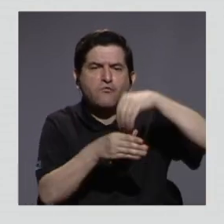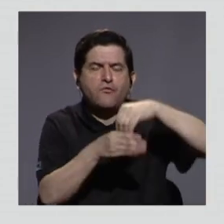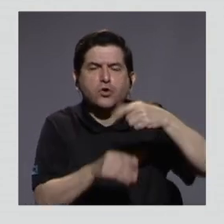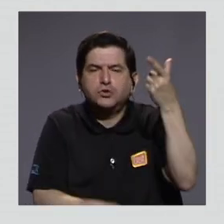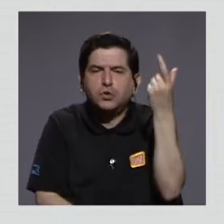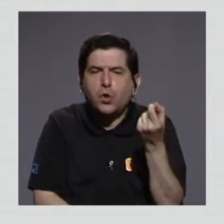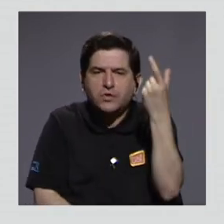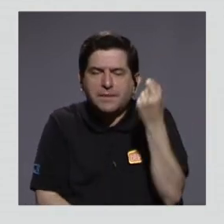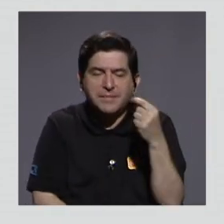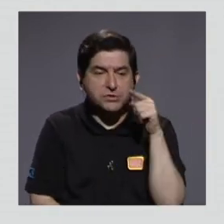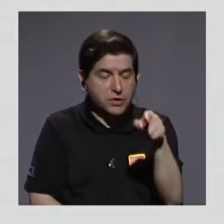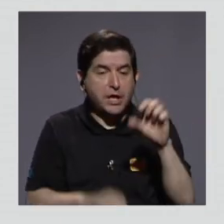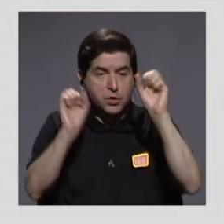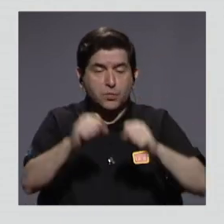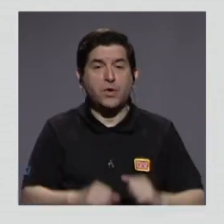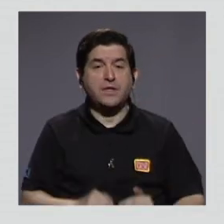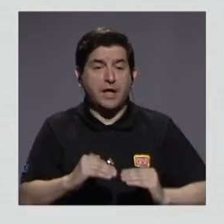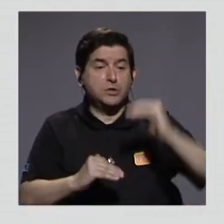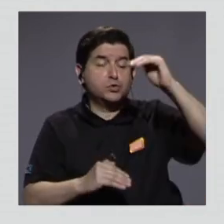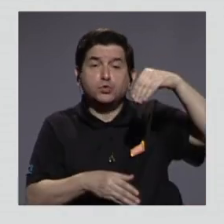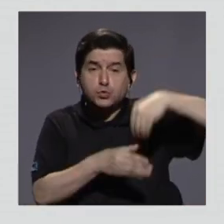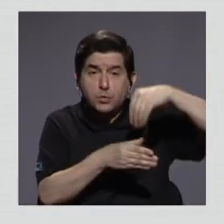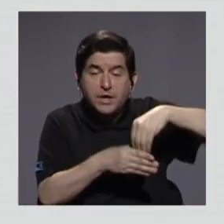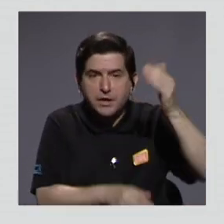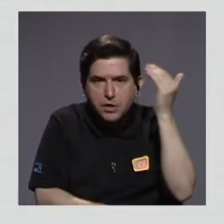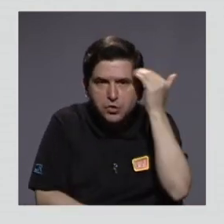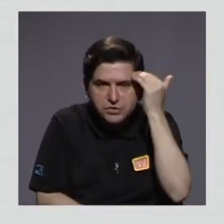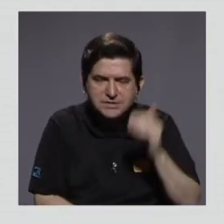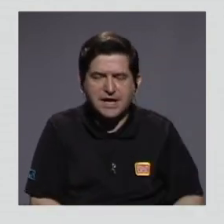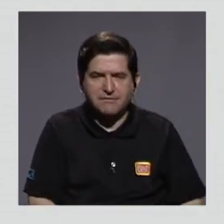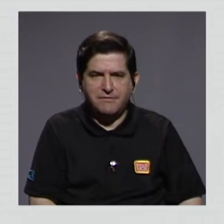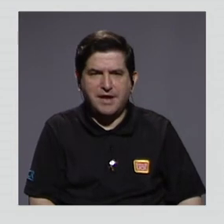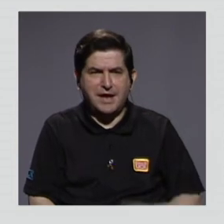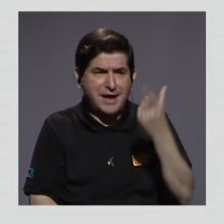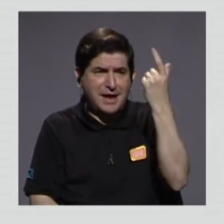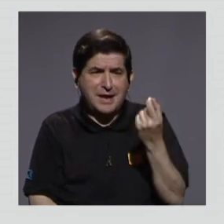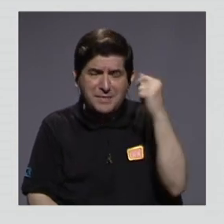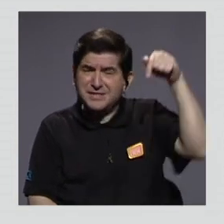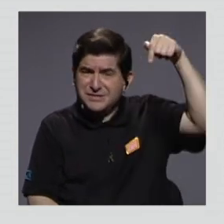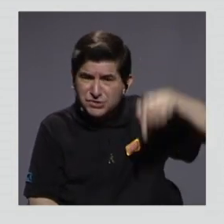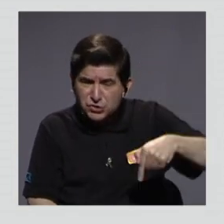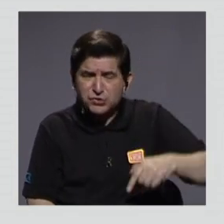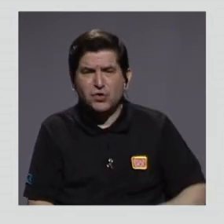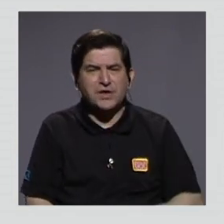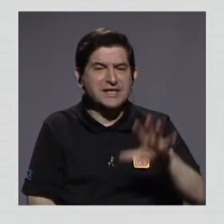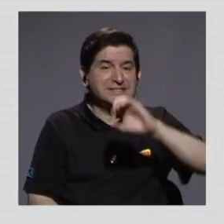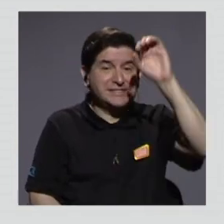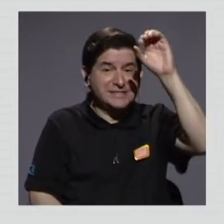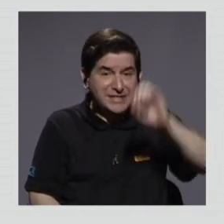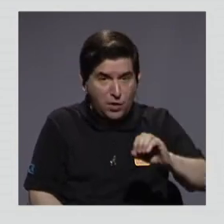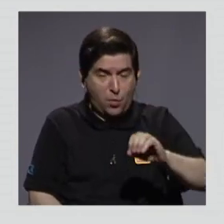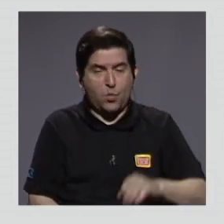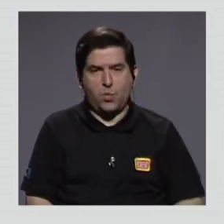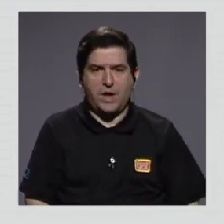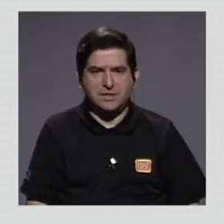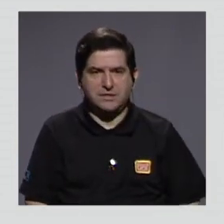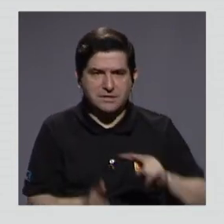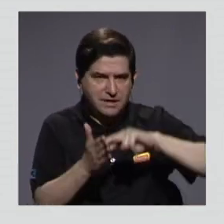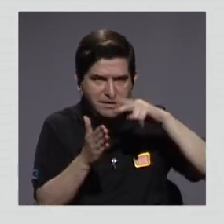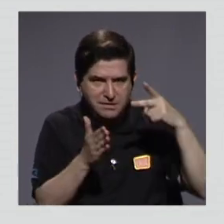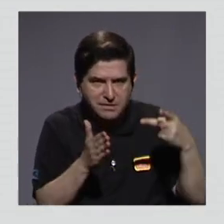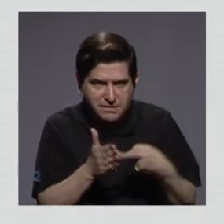que generen un mayor nivel de ahorro sabiendo que los fondos de pensiones hoy por hoy generan el 50 por ciento de